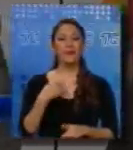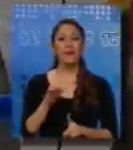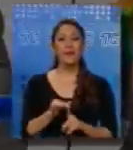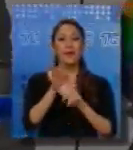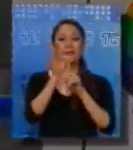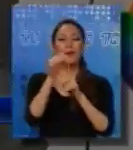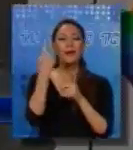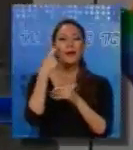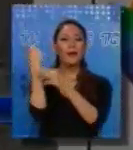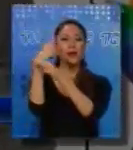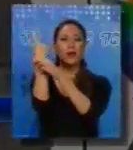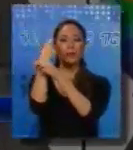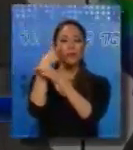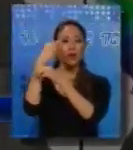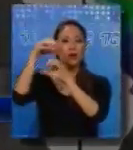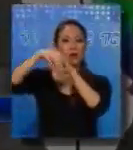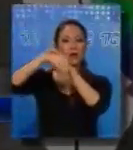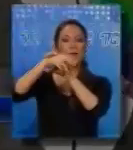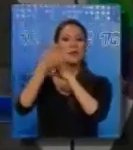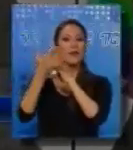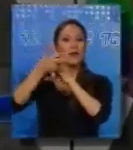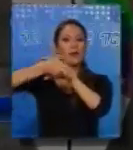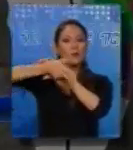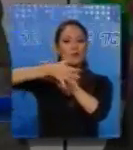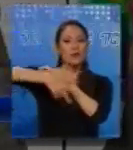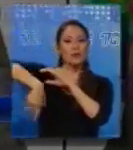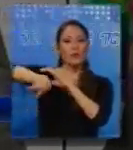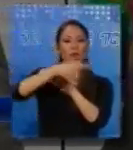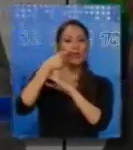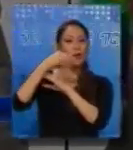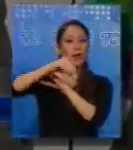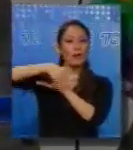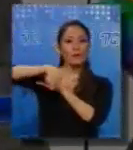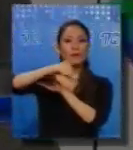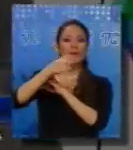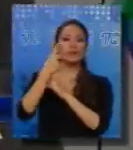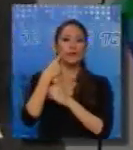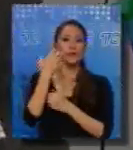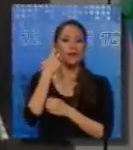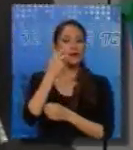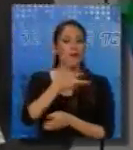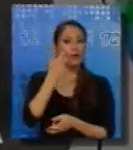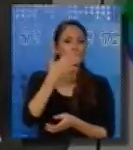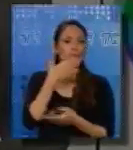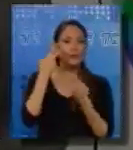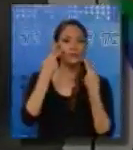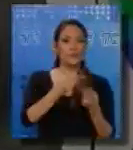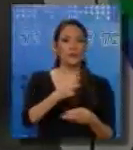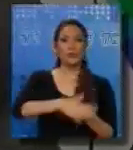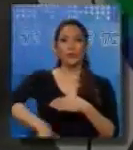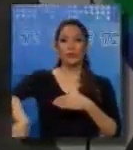en los helicópteros, que mandaban señales en vivo vía satélite. Eso